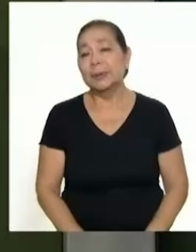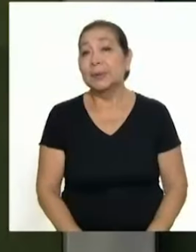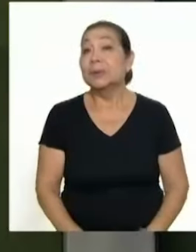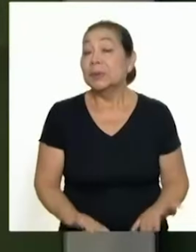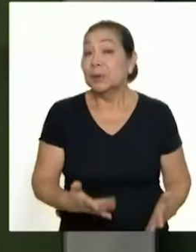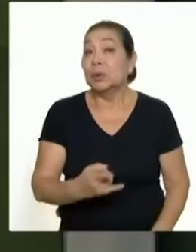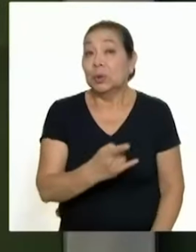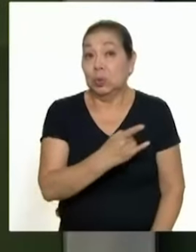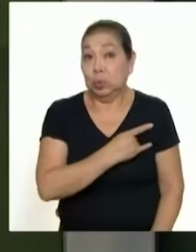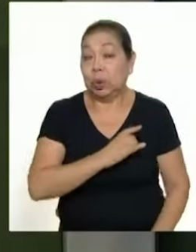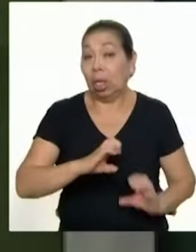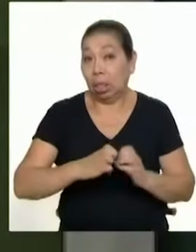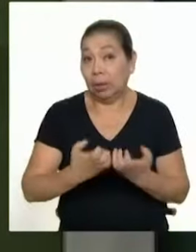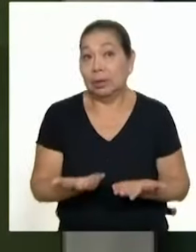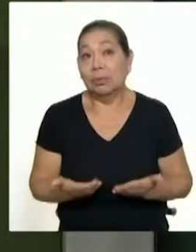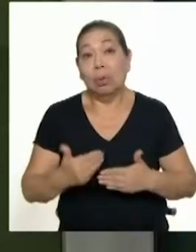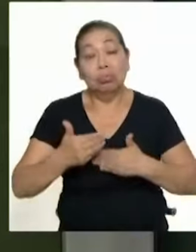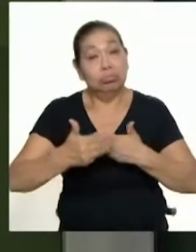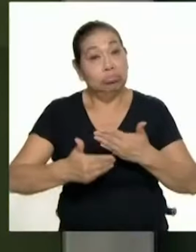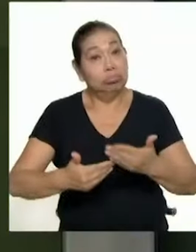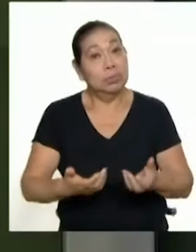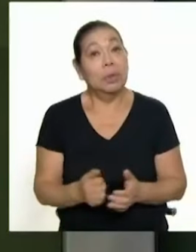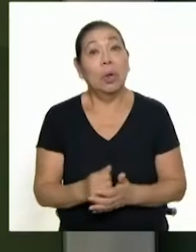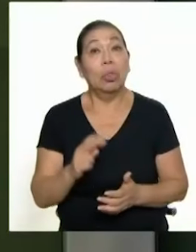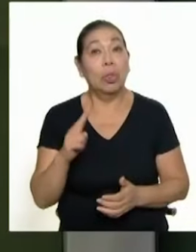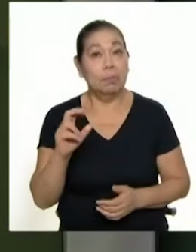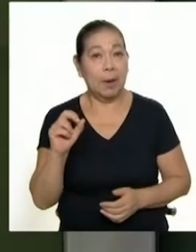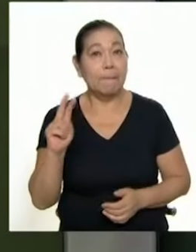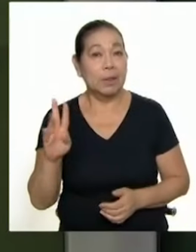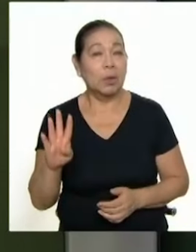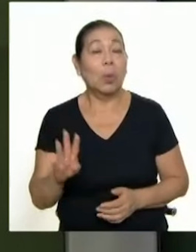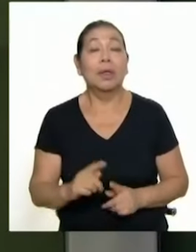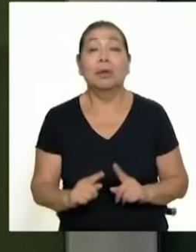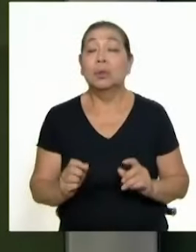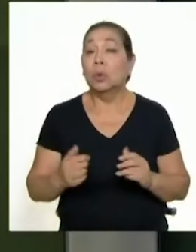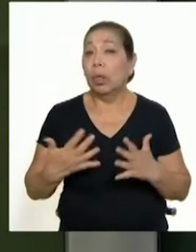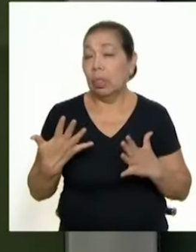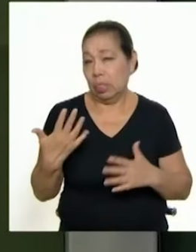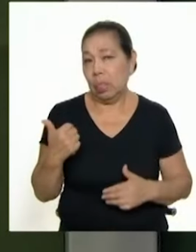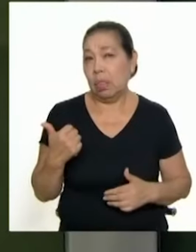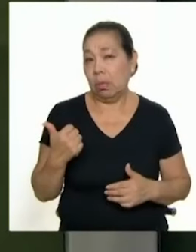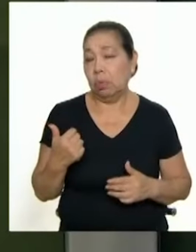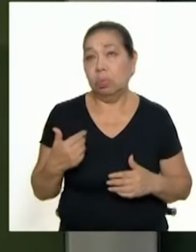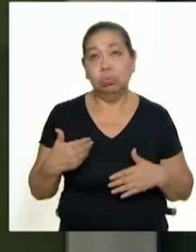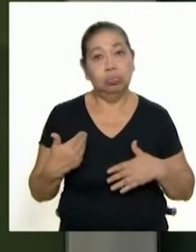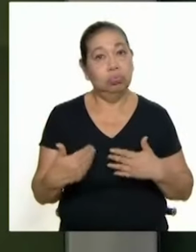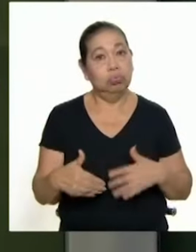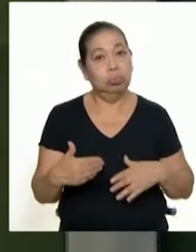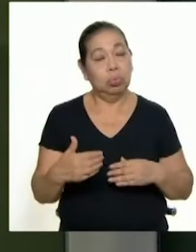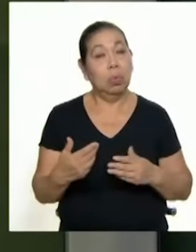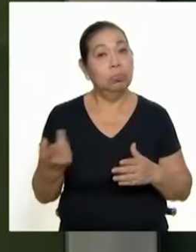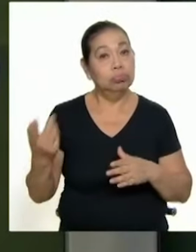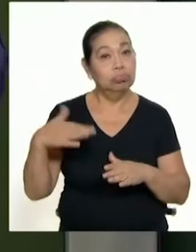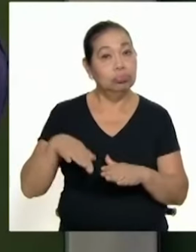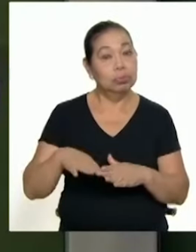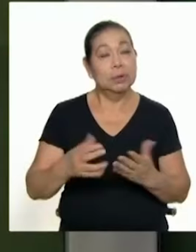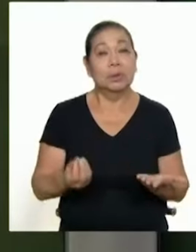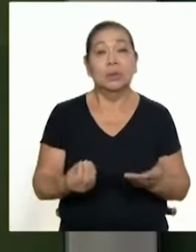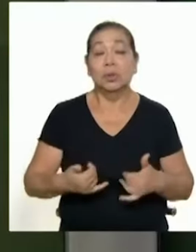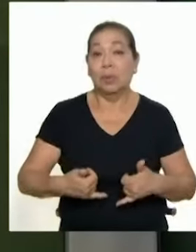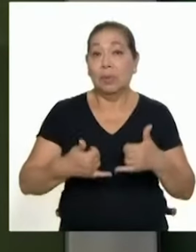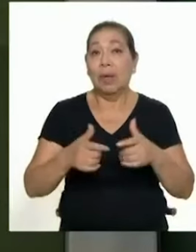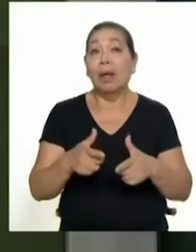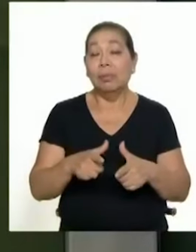Bien, Universitario prolonga su invicto en todo el 2024, 10 partidos jugados y tiene una imbatibilidad incluso en